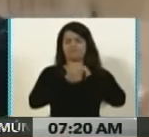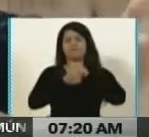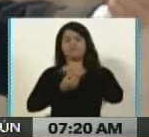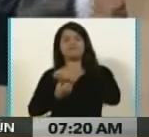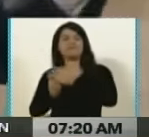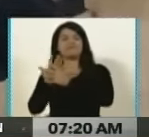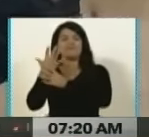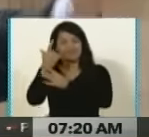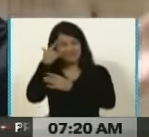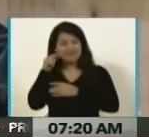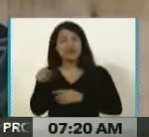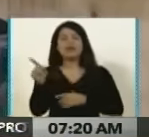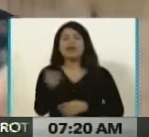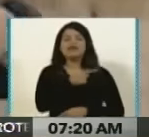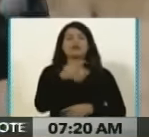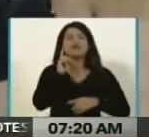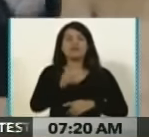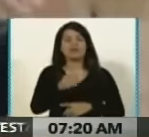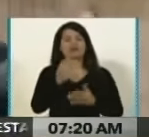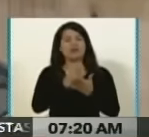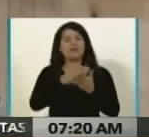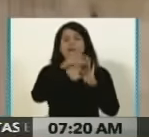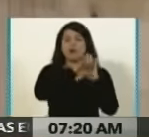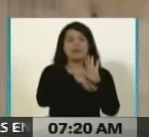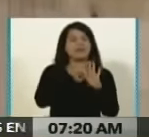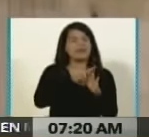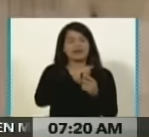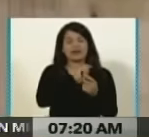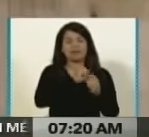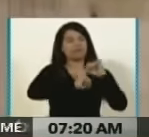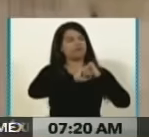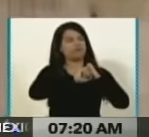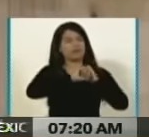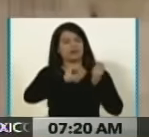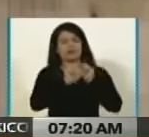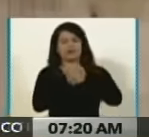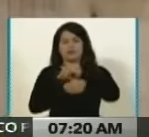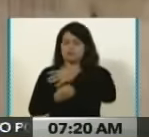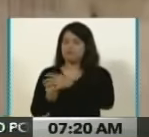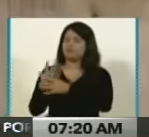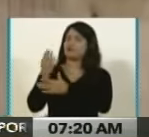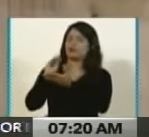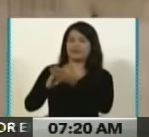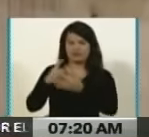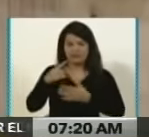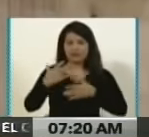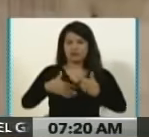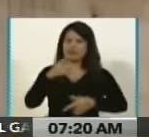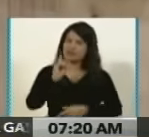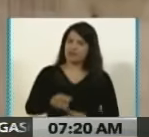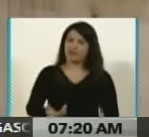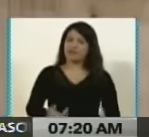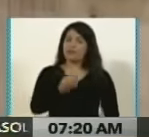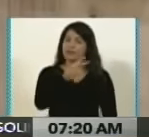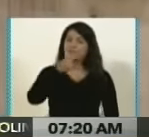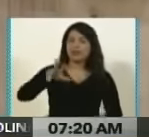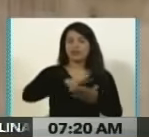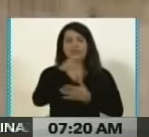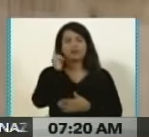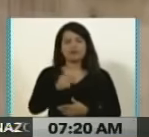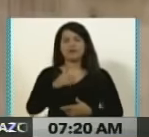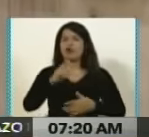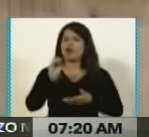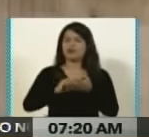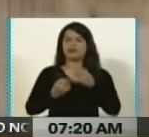programas estén revelándose, renovándose y renaciendo, ¿no? Cada 23 de enero debe ser un renacimiento de la